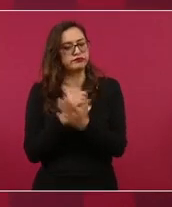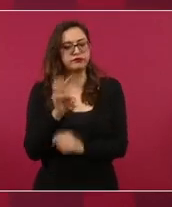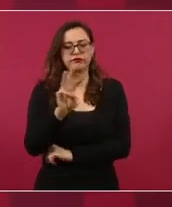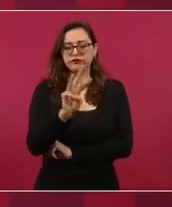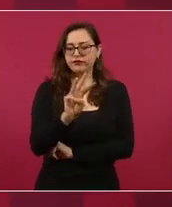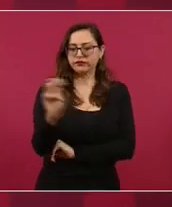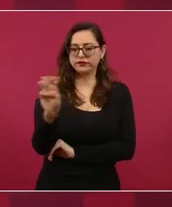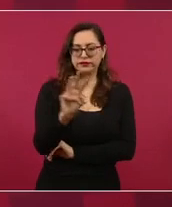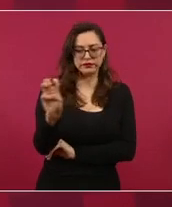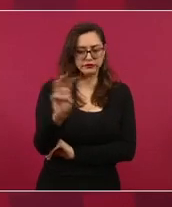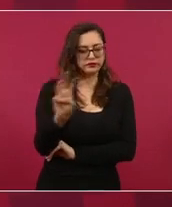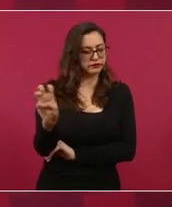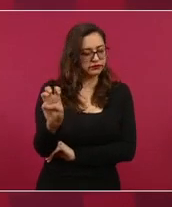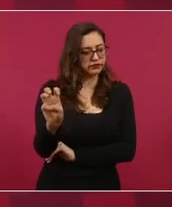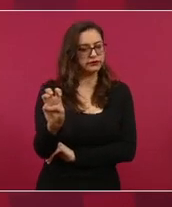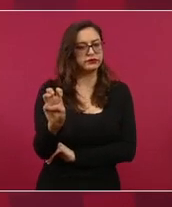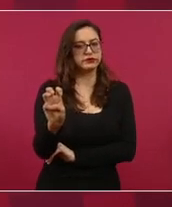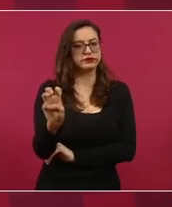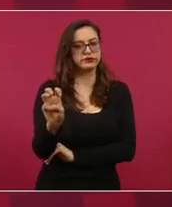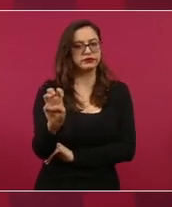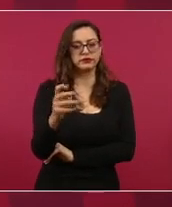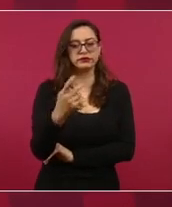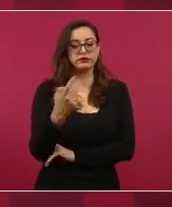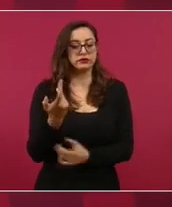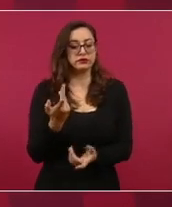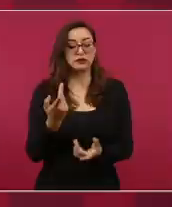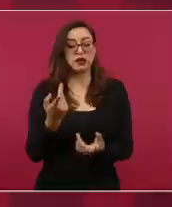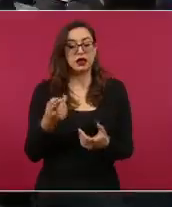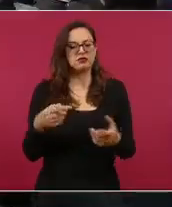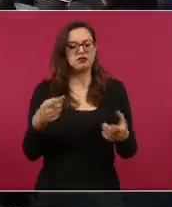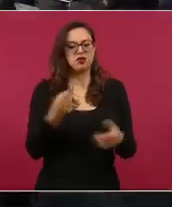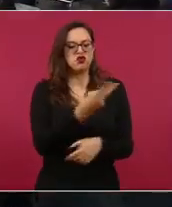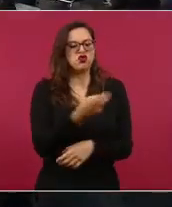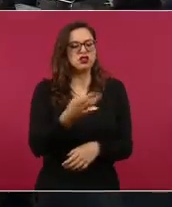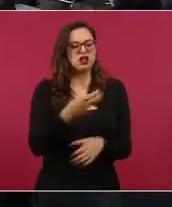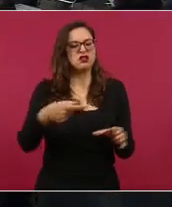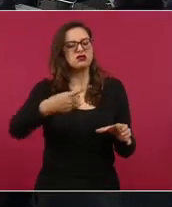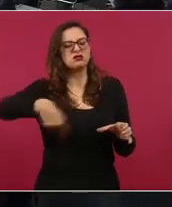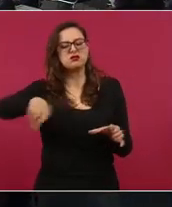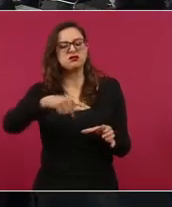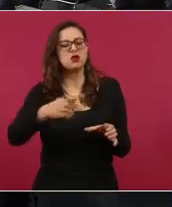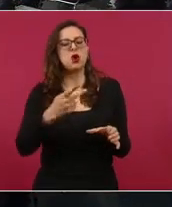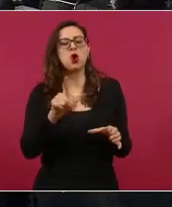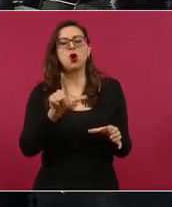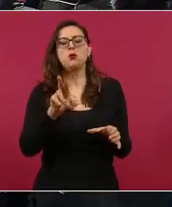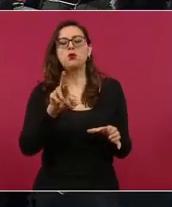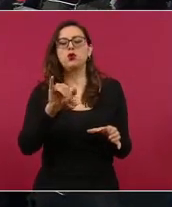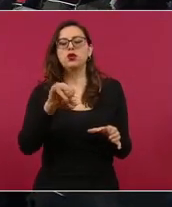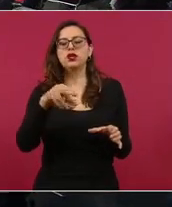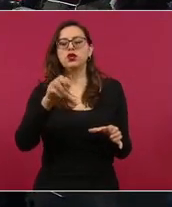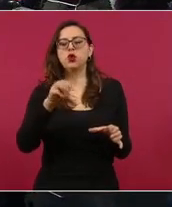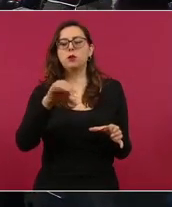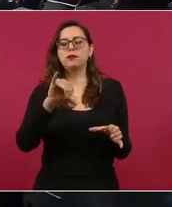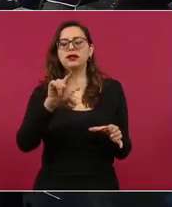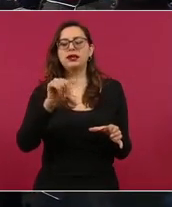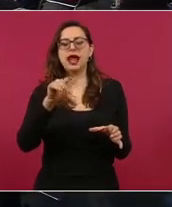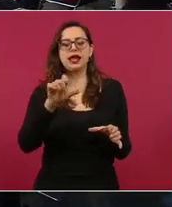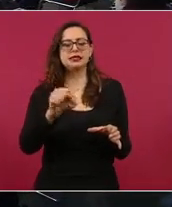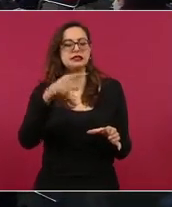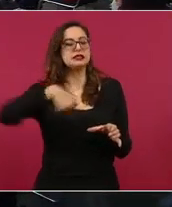quedaran 300 y se eliminaran 200 plurinominales de